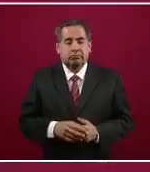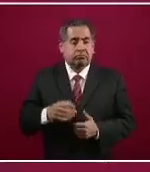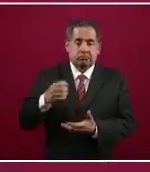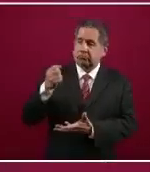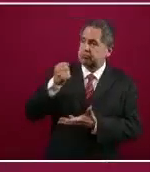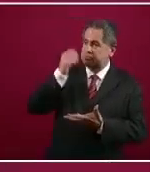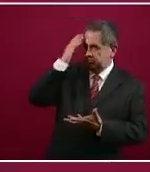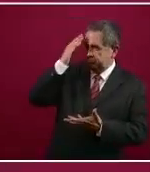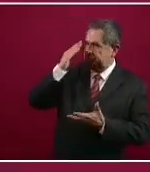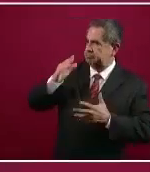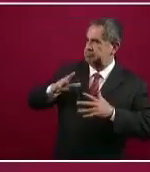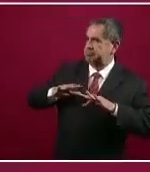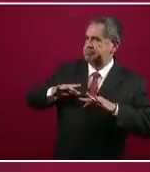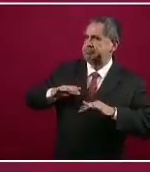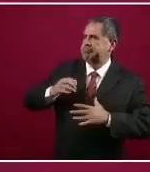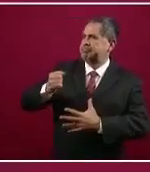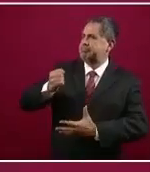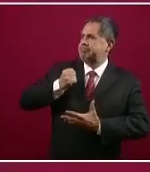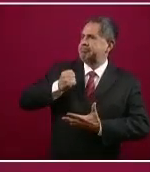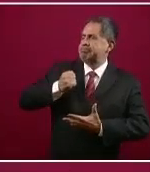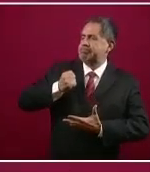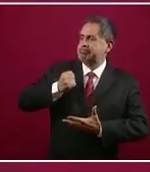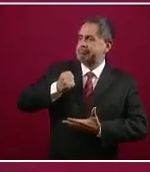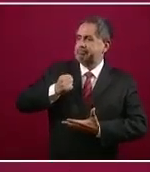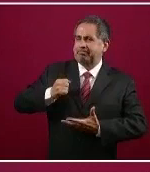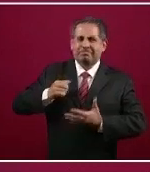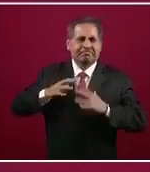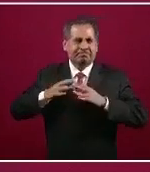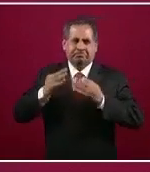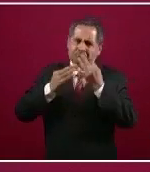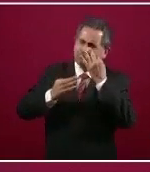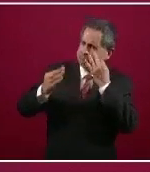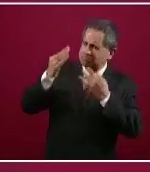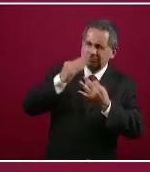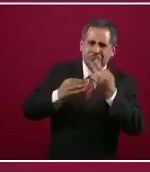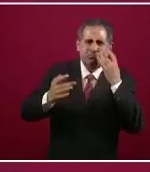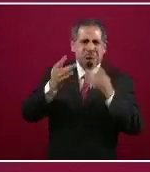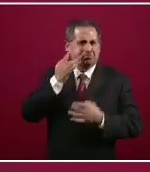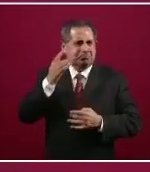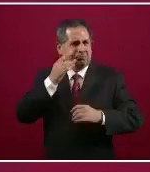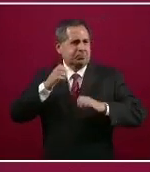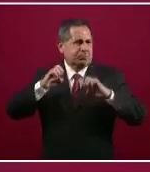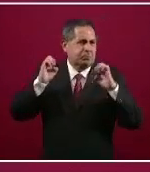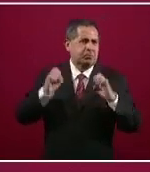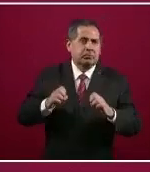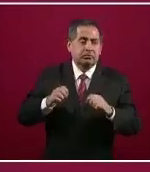viviendo muy bien, colmados de atenciones, de privilegios,